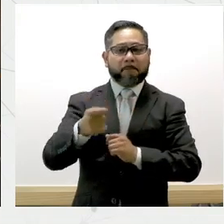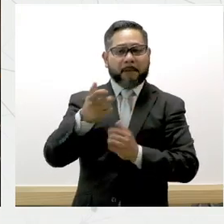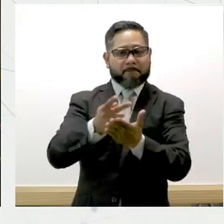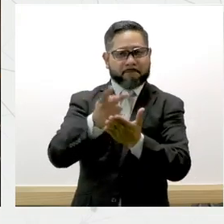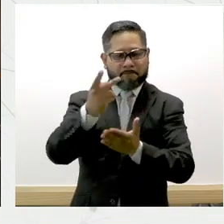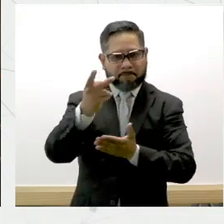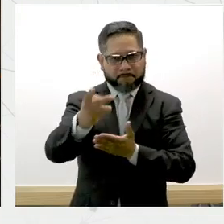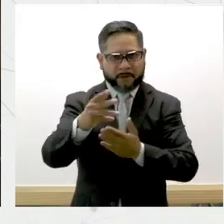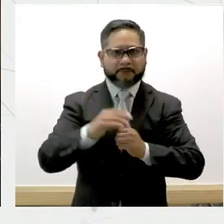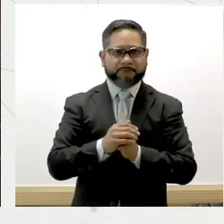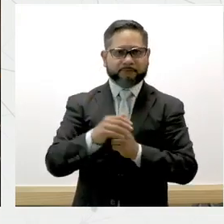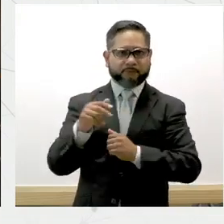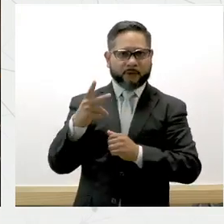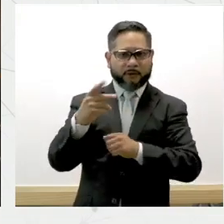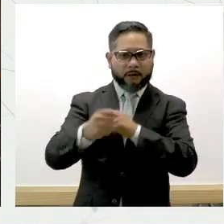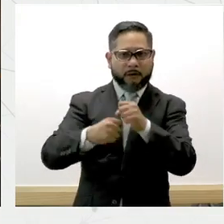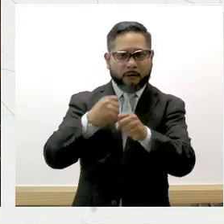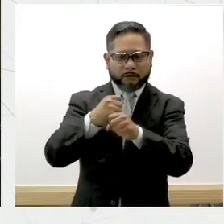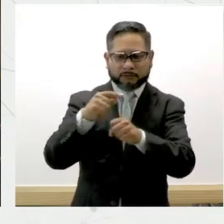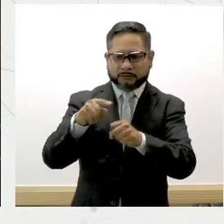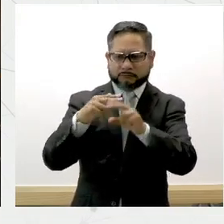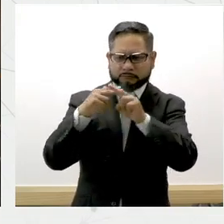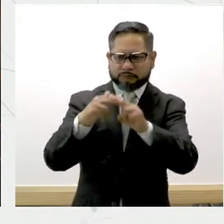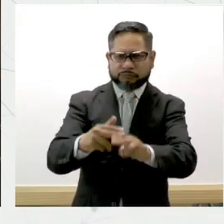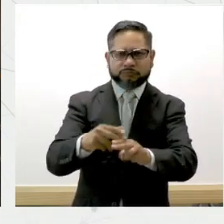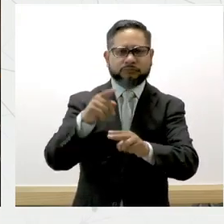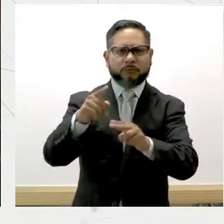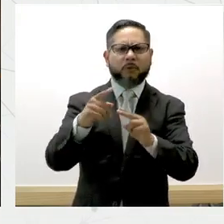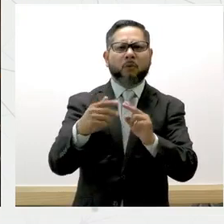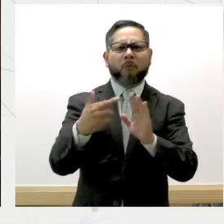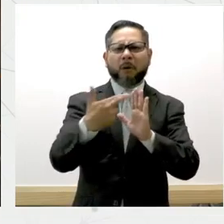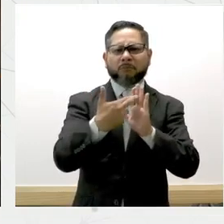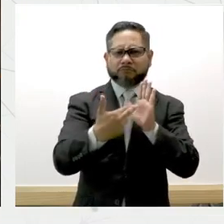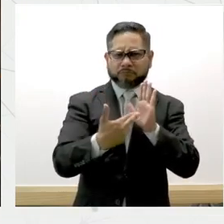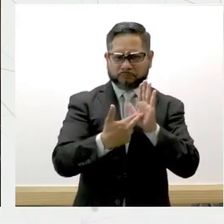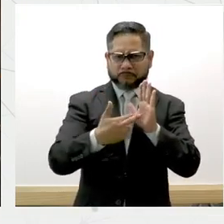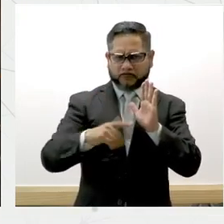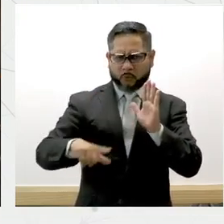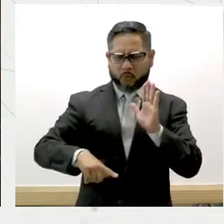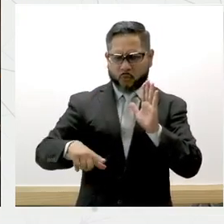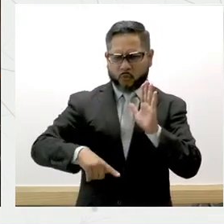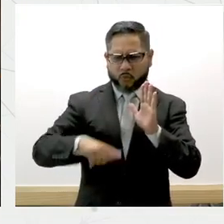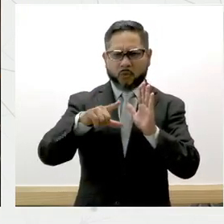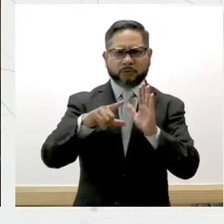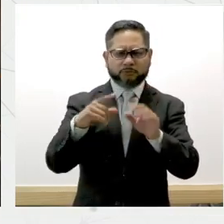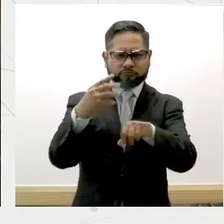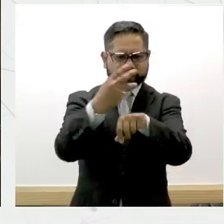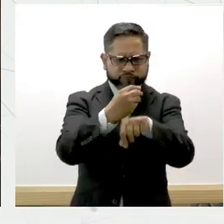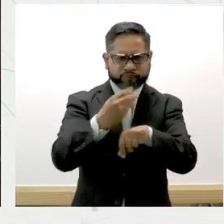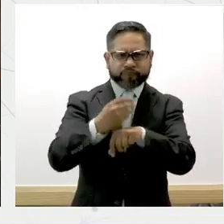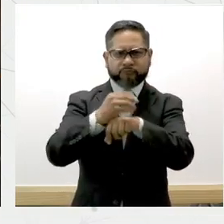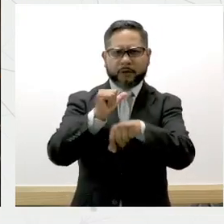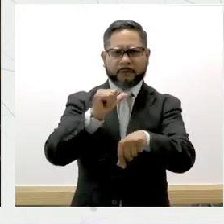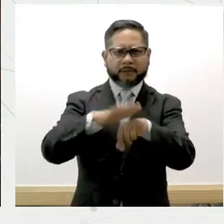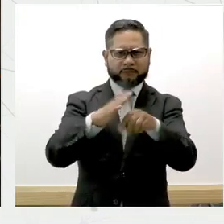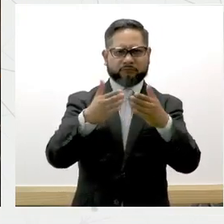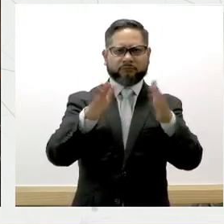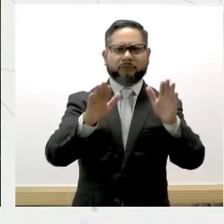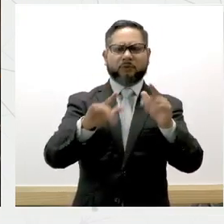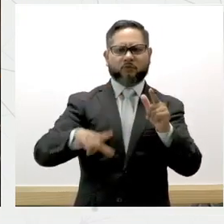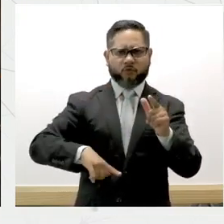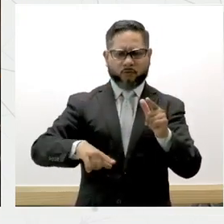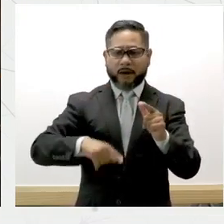34º concurso del CLAT sobre reforma del Estado y modernización de la Administración Pública 2021 y le ha